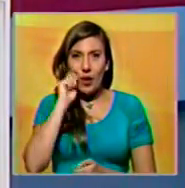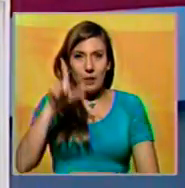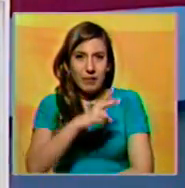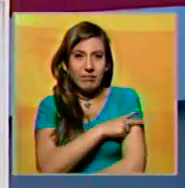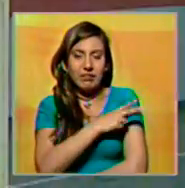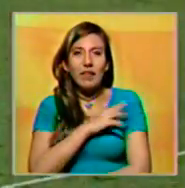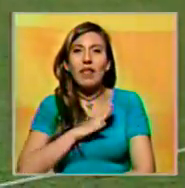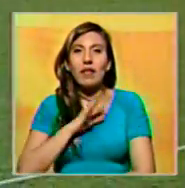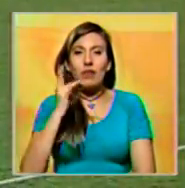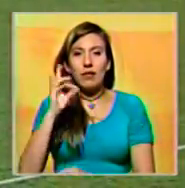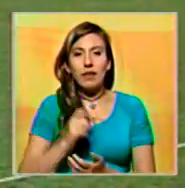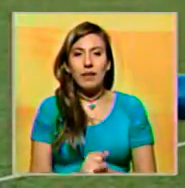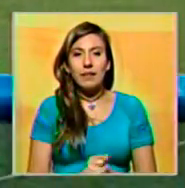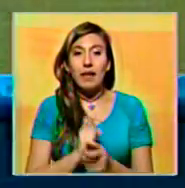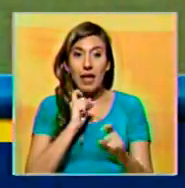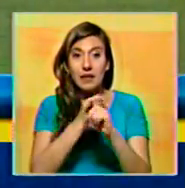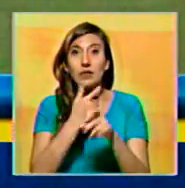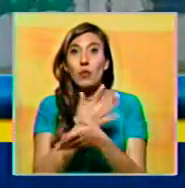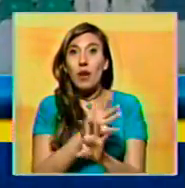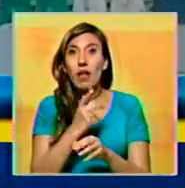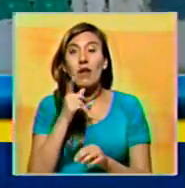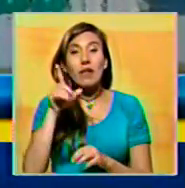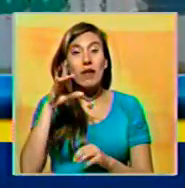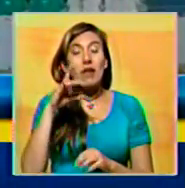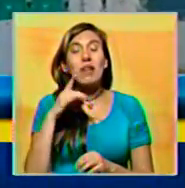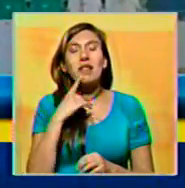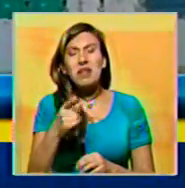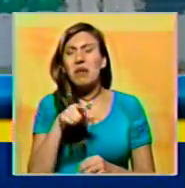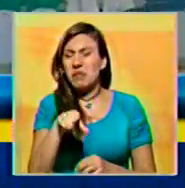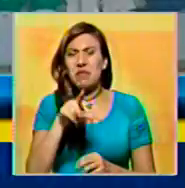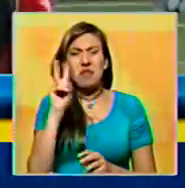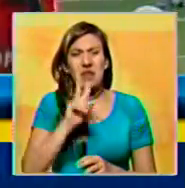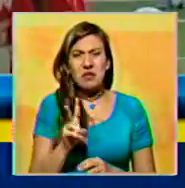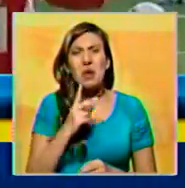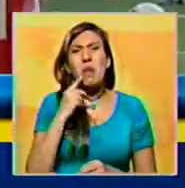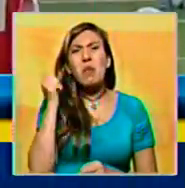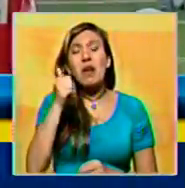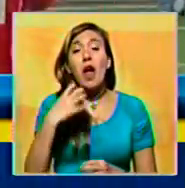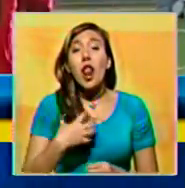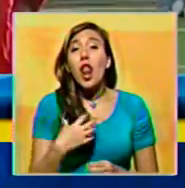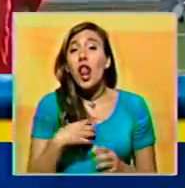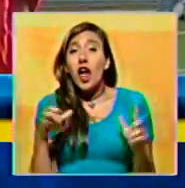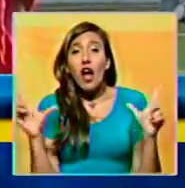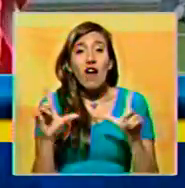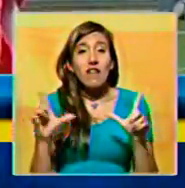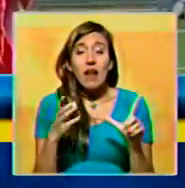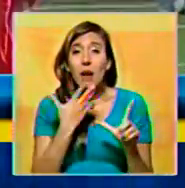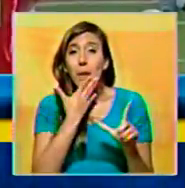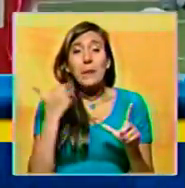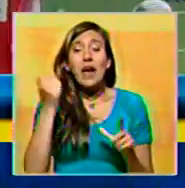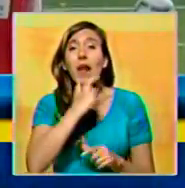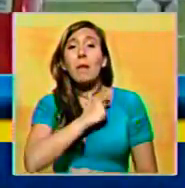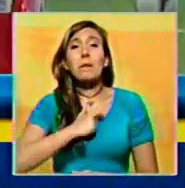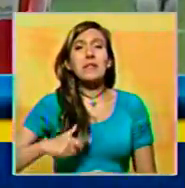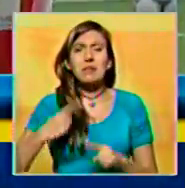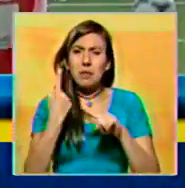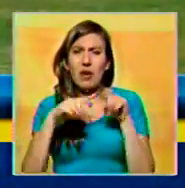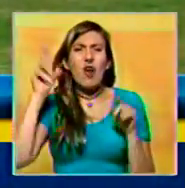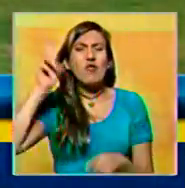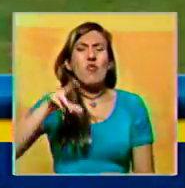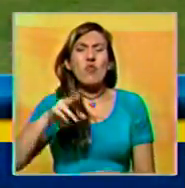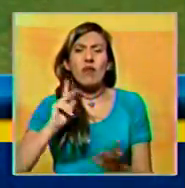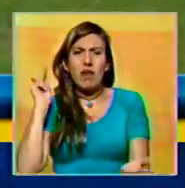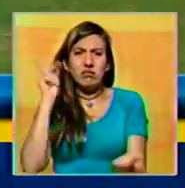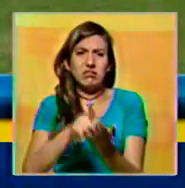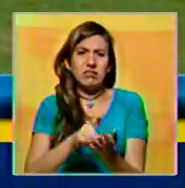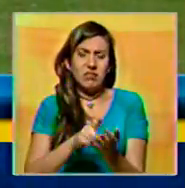Echeverry. El exjugador desestimó el nivel de la Vinotinto diciendo que Venezuela es buena haciendo novelas y tiene a las mejores Miss Universo, pero no ha ido nunca a